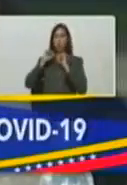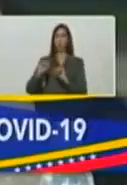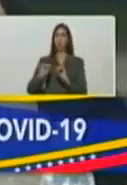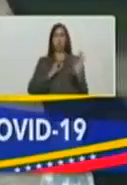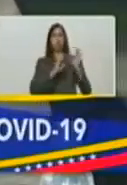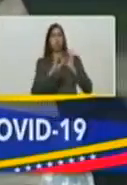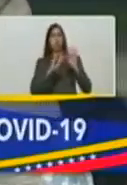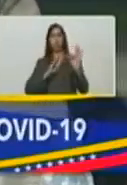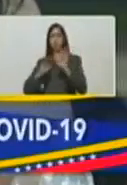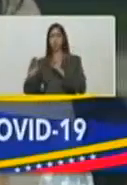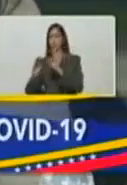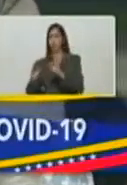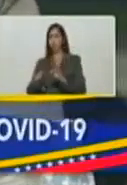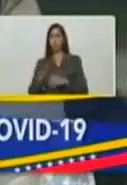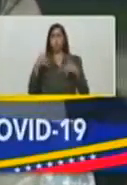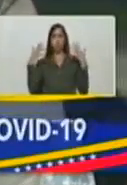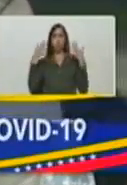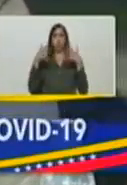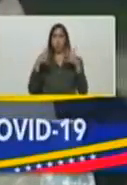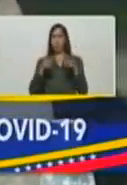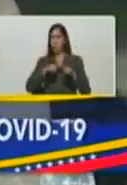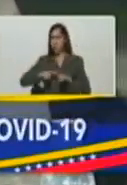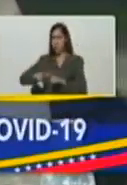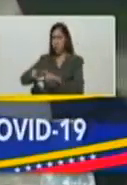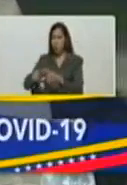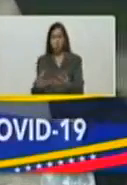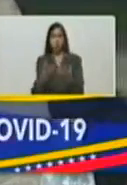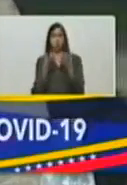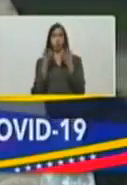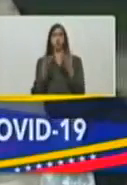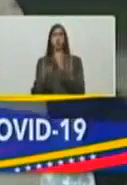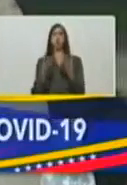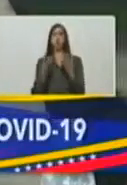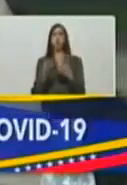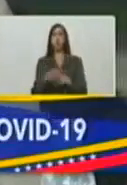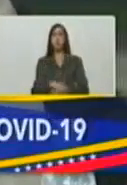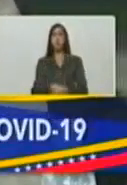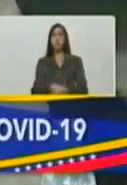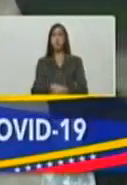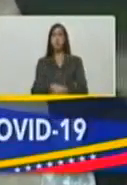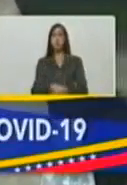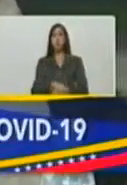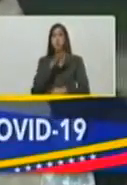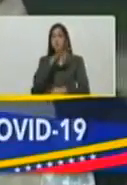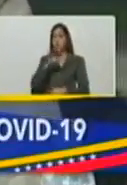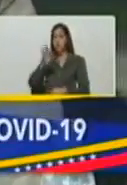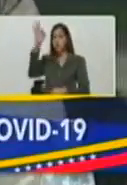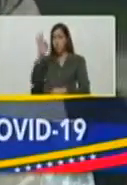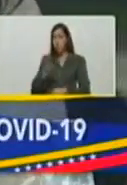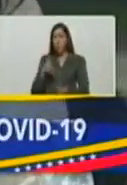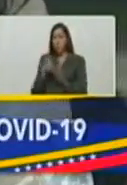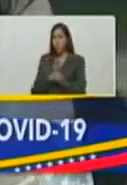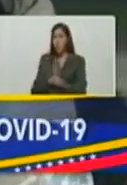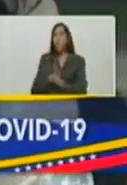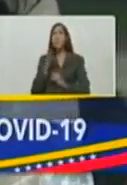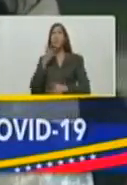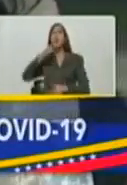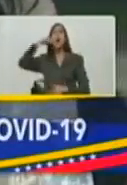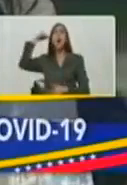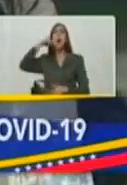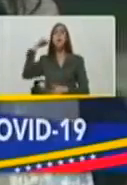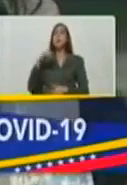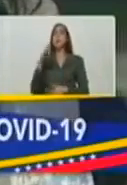transmisión masiva en estos lugares de gran concentración. Y el 40% nos está dando en amarillo. Atención,